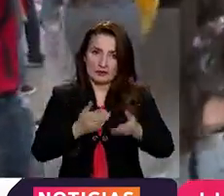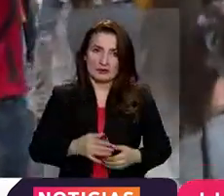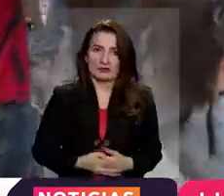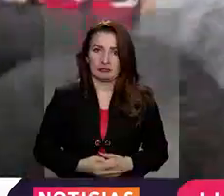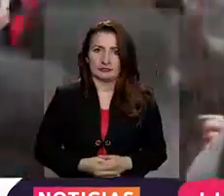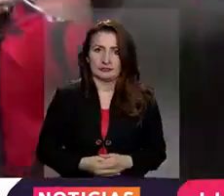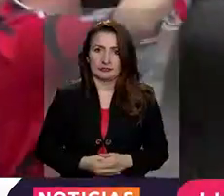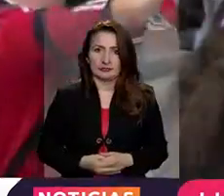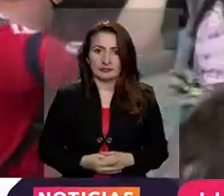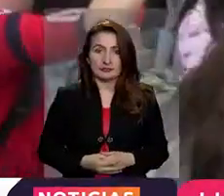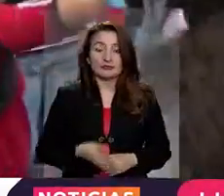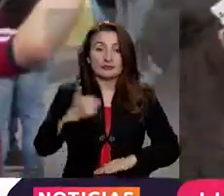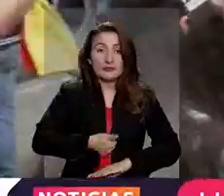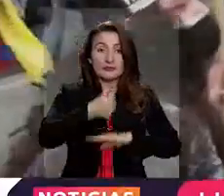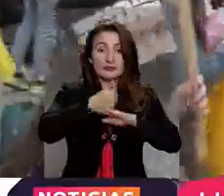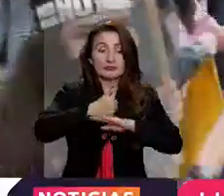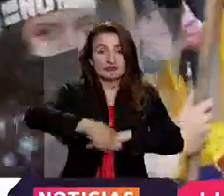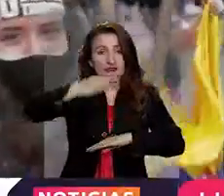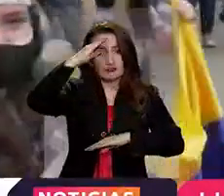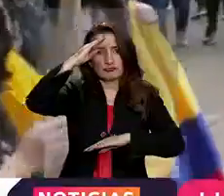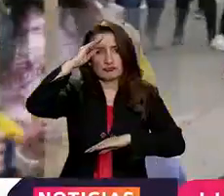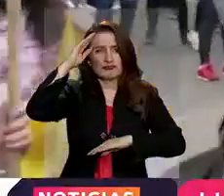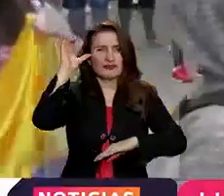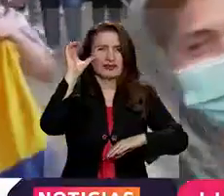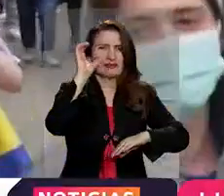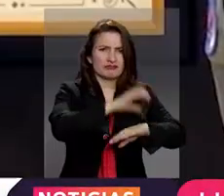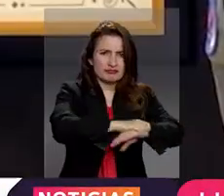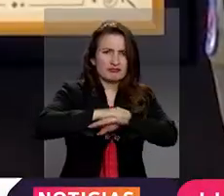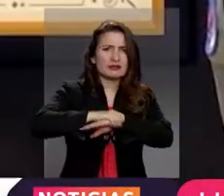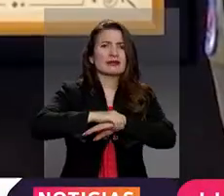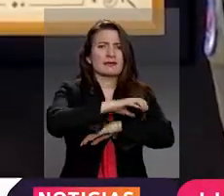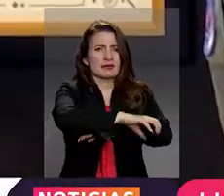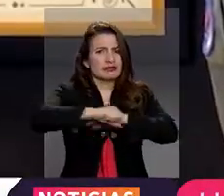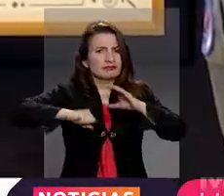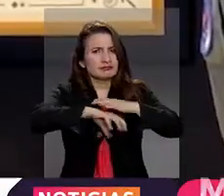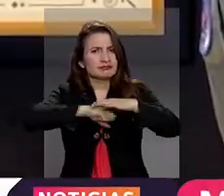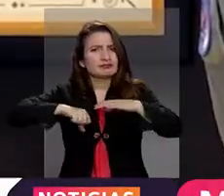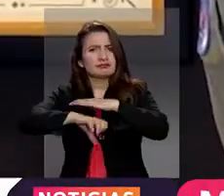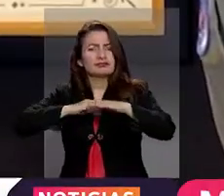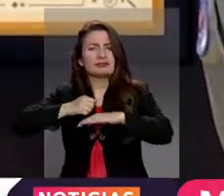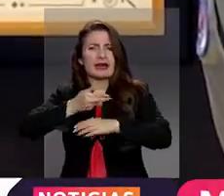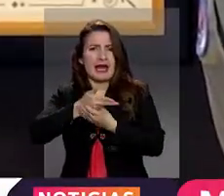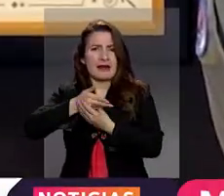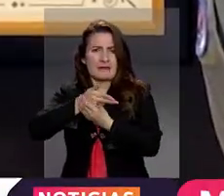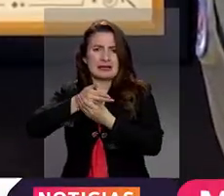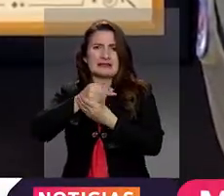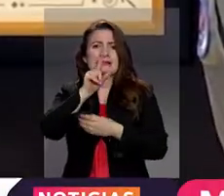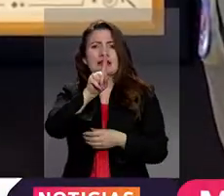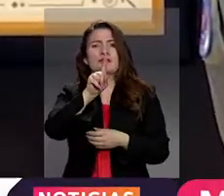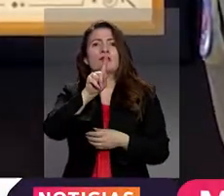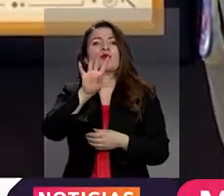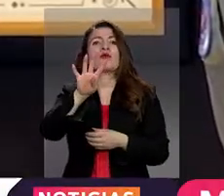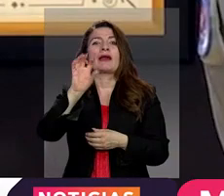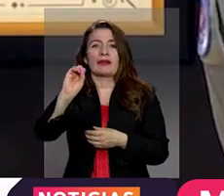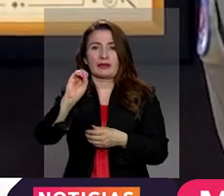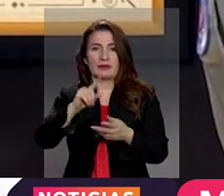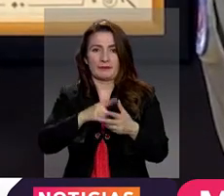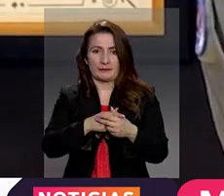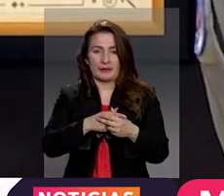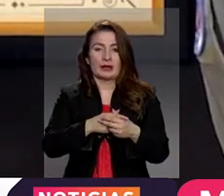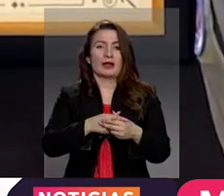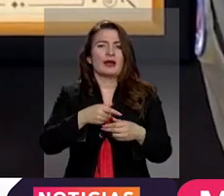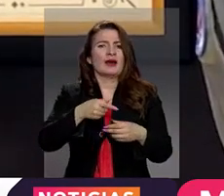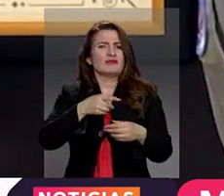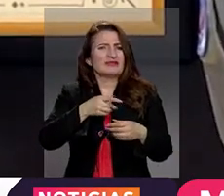autoridades además destacan la incautación de armas que se ha dado. Se han incautado 140 armas de fuego, 110